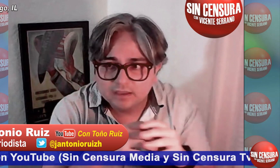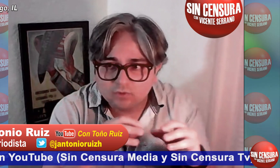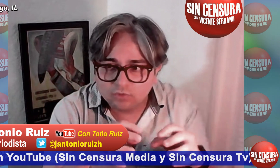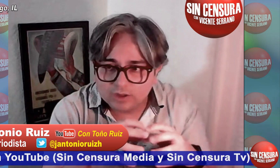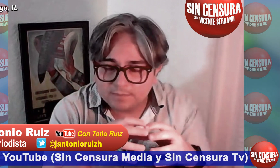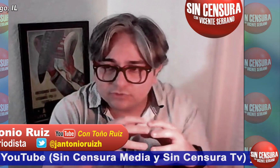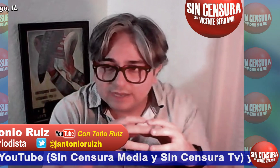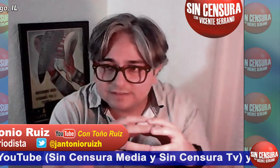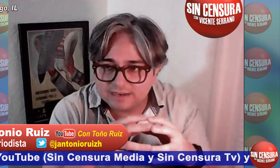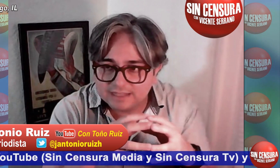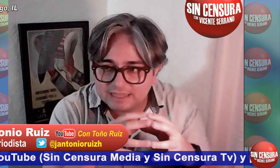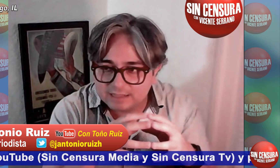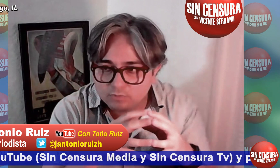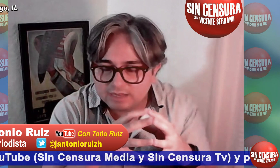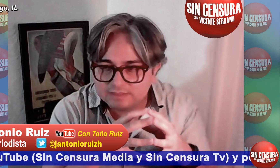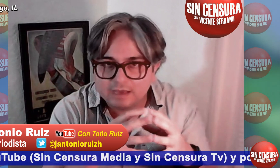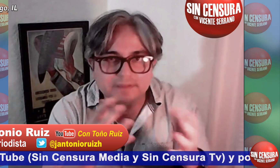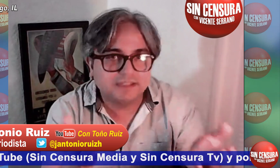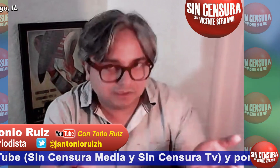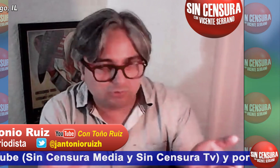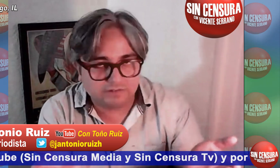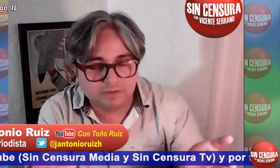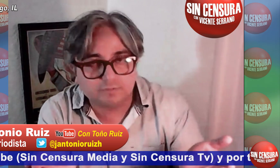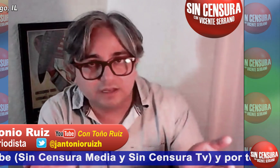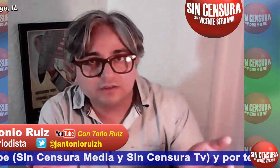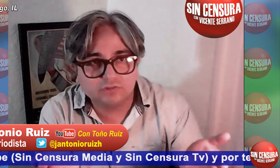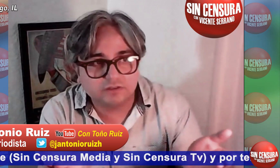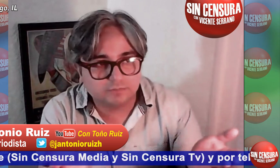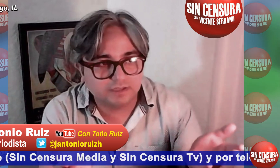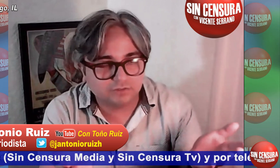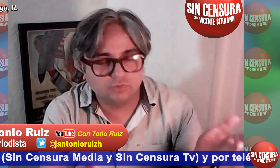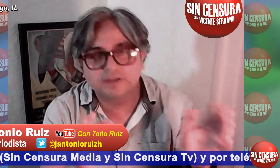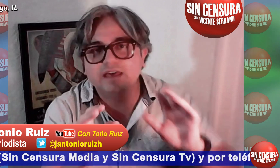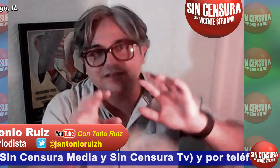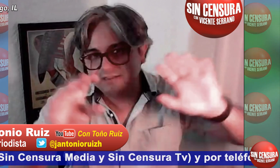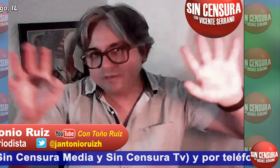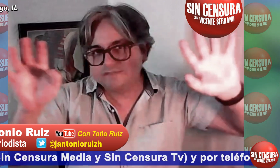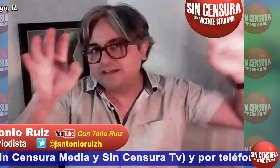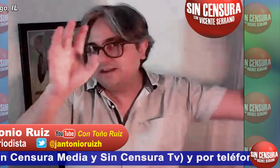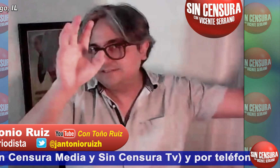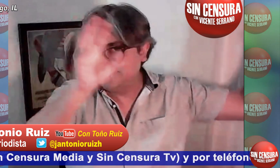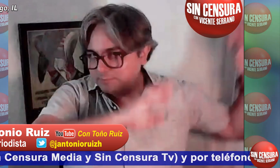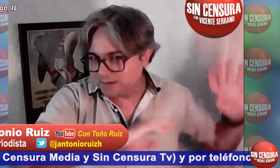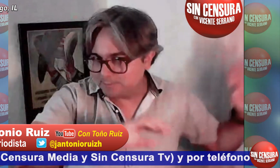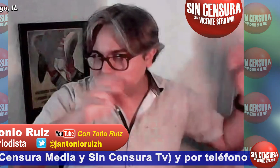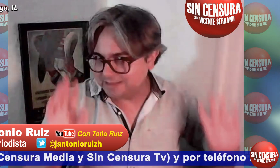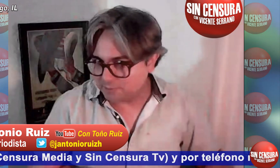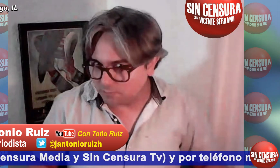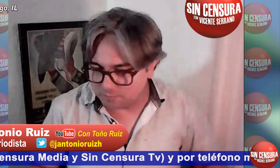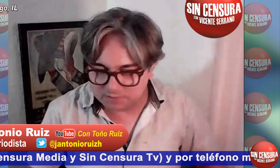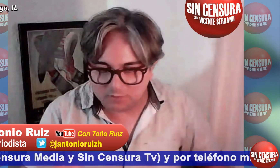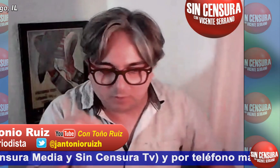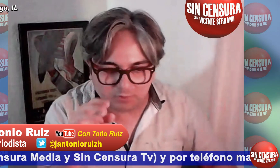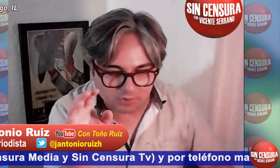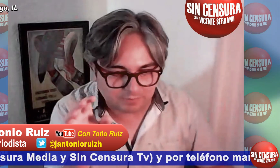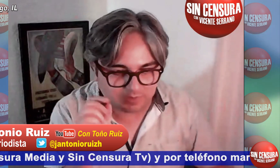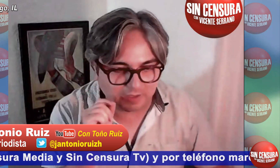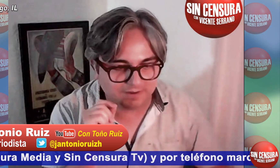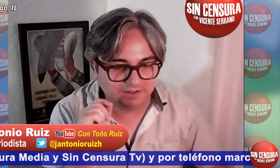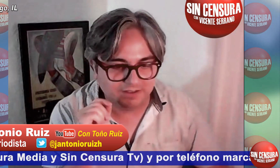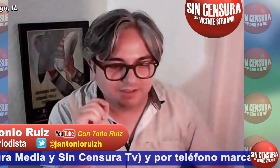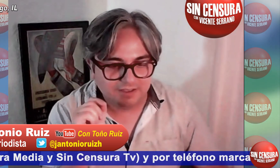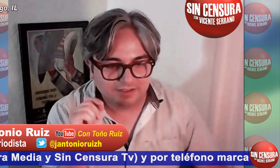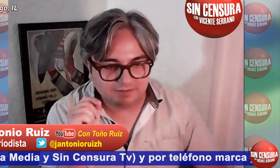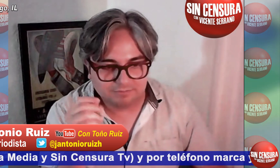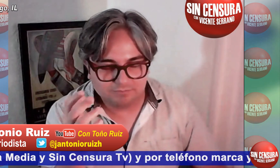claramente. Cuando una persona es elegida democráticamente y ellos aceptan que eso fue, ya hasta la semana pasada con lo de Pío, ¿no? Pero lo